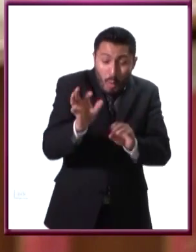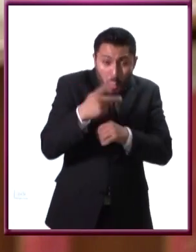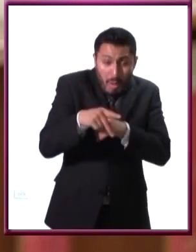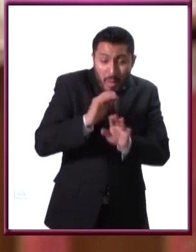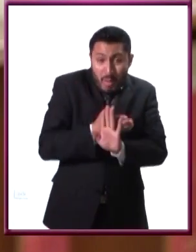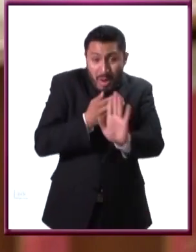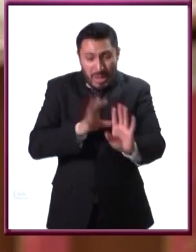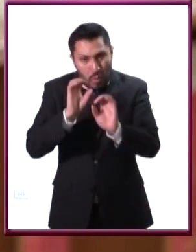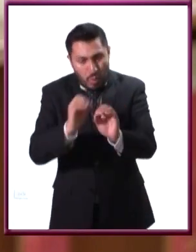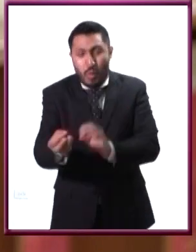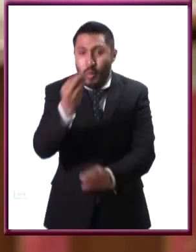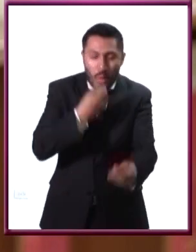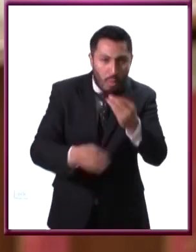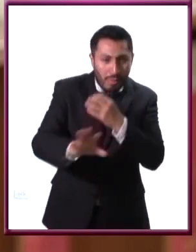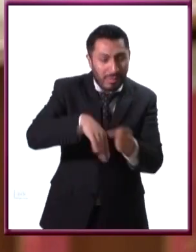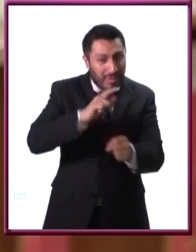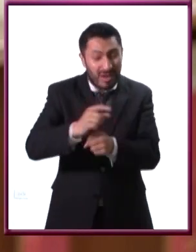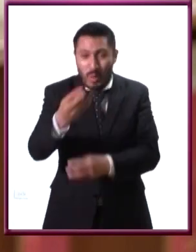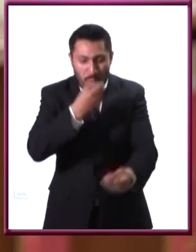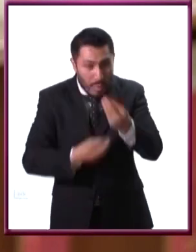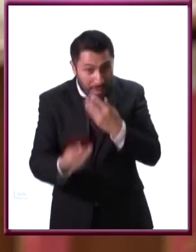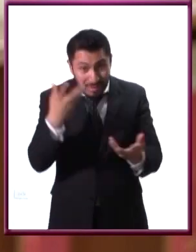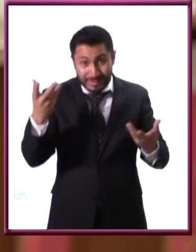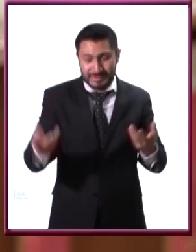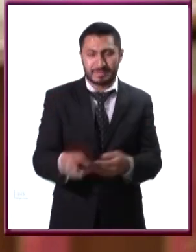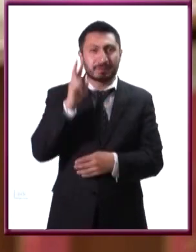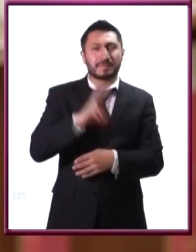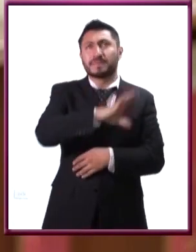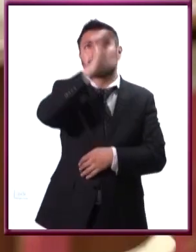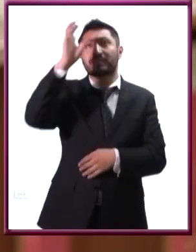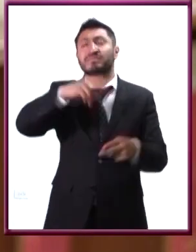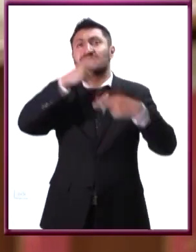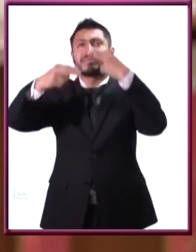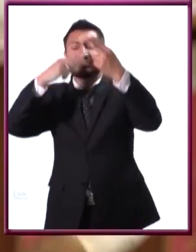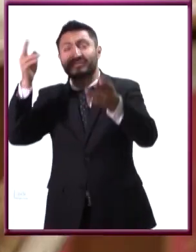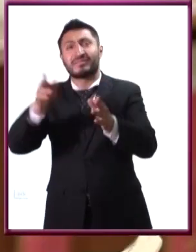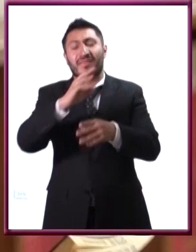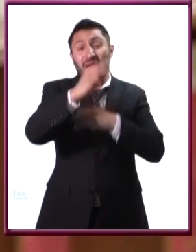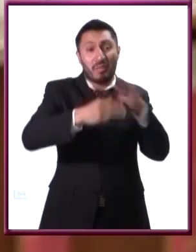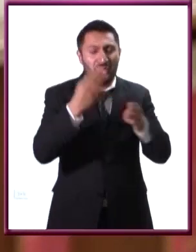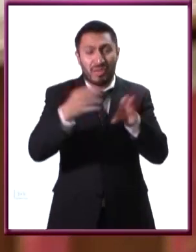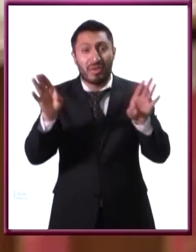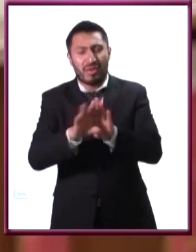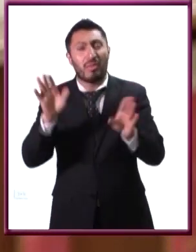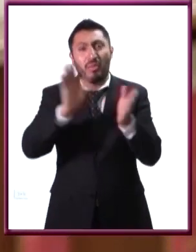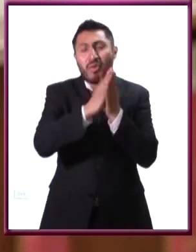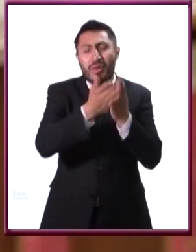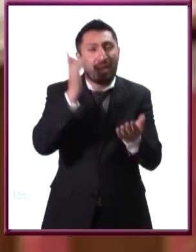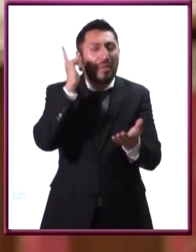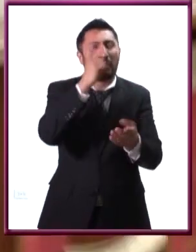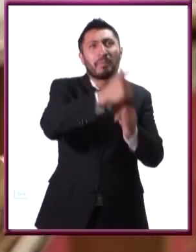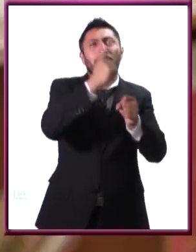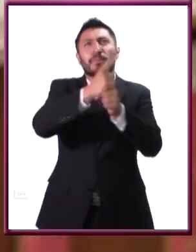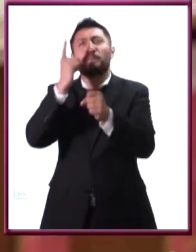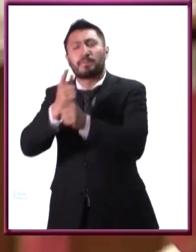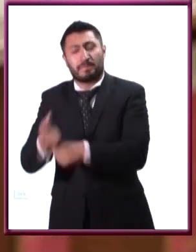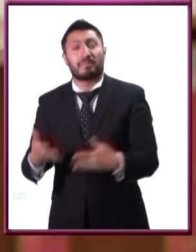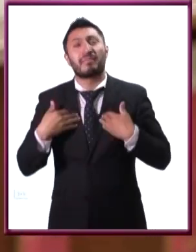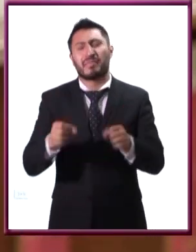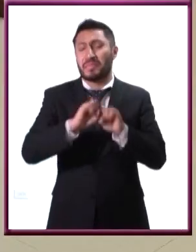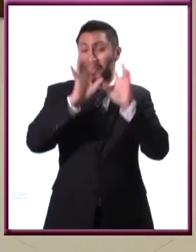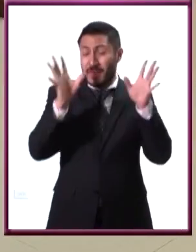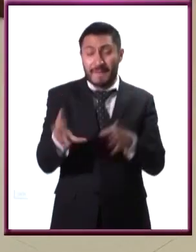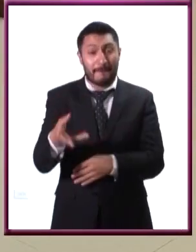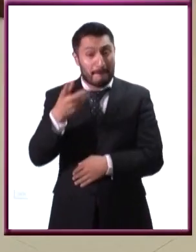o comestibles. Leían el cielo, las nubes. El mundo era un libro abierto que ellos debían descifrar lo mejor